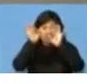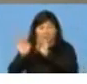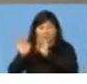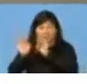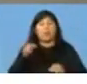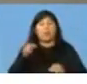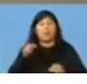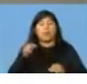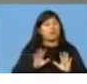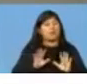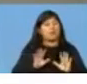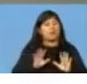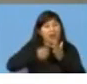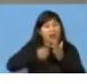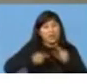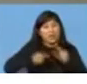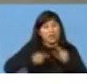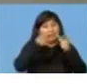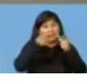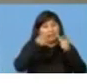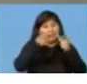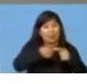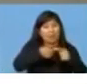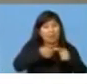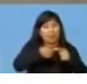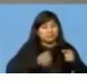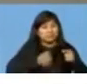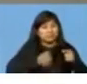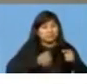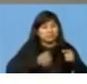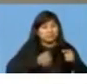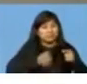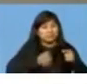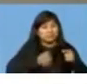cuantificables y contrastables para justamente